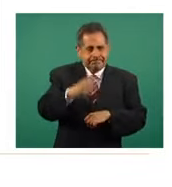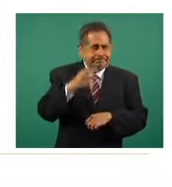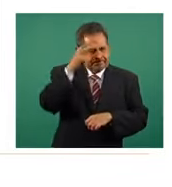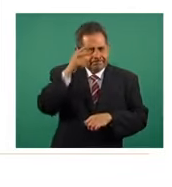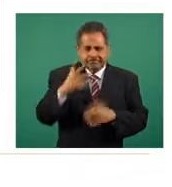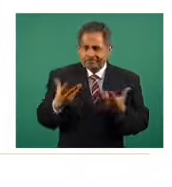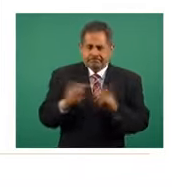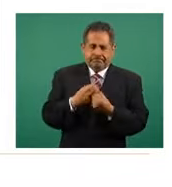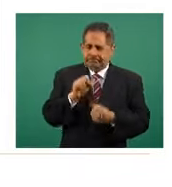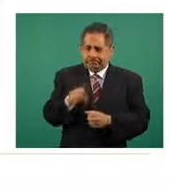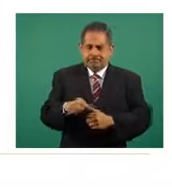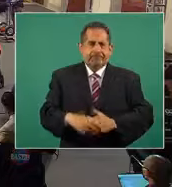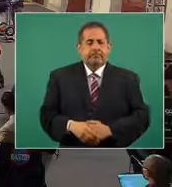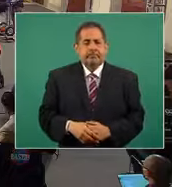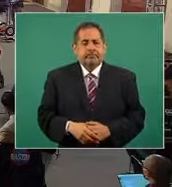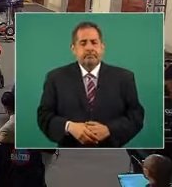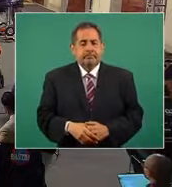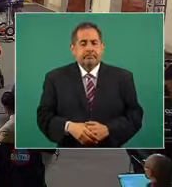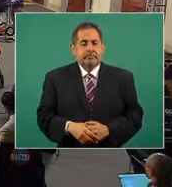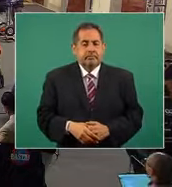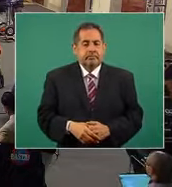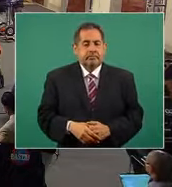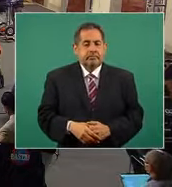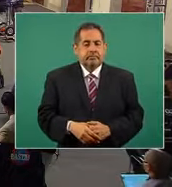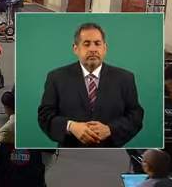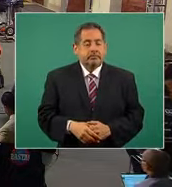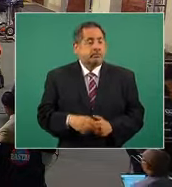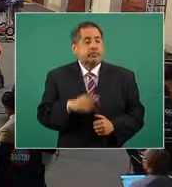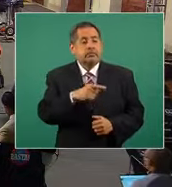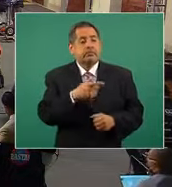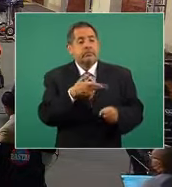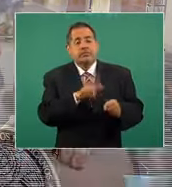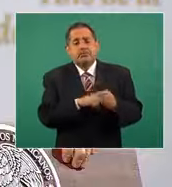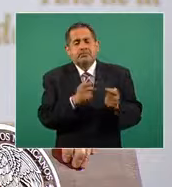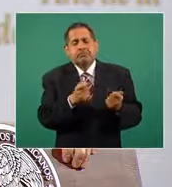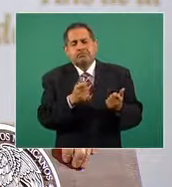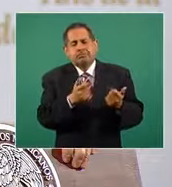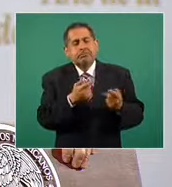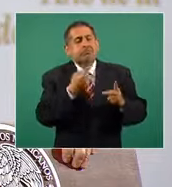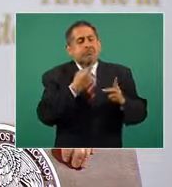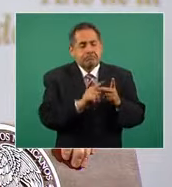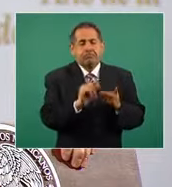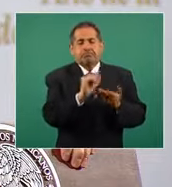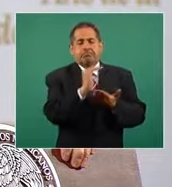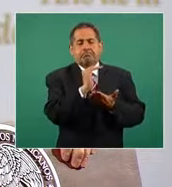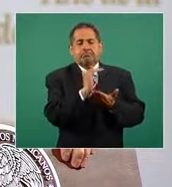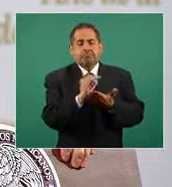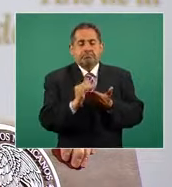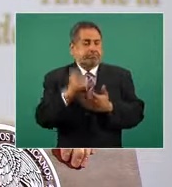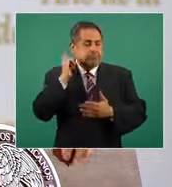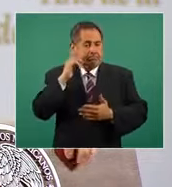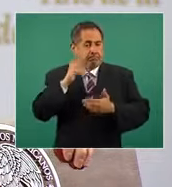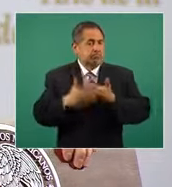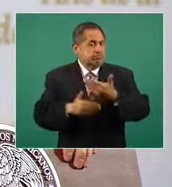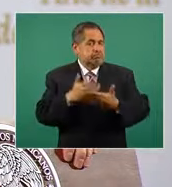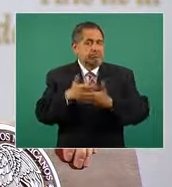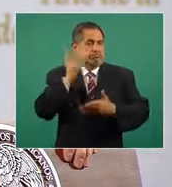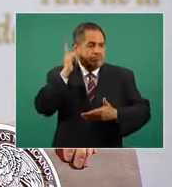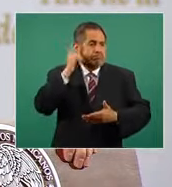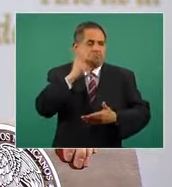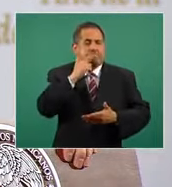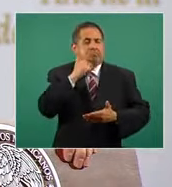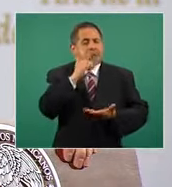Hidalgo. La siguiente. Apenas empieza a reducirse la hospitalización. Vamos a esperar, ojalá la tendencia general